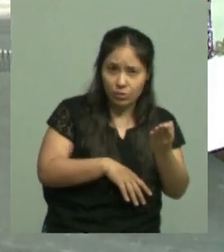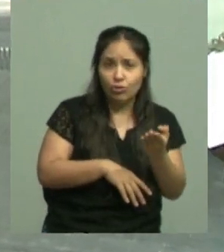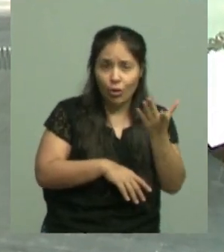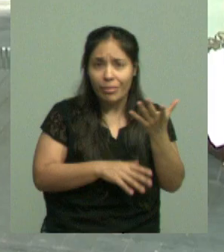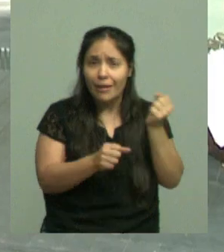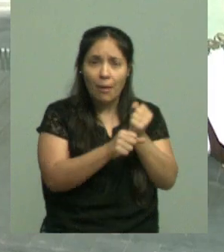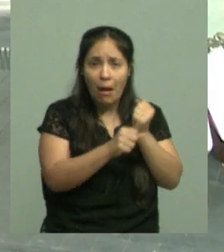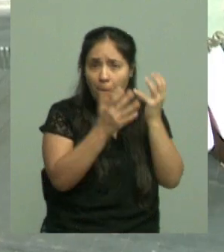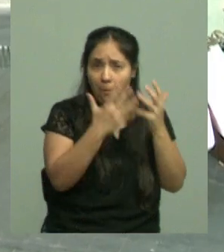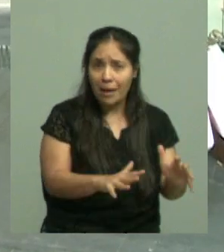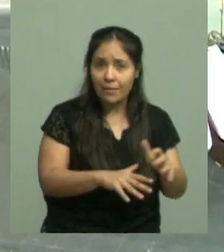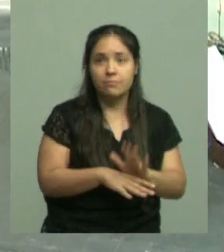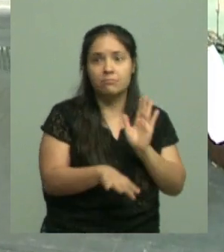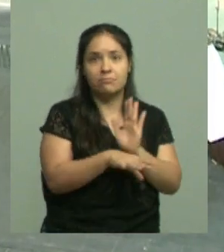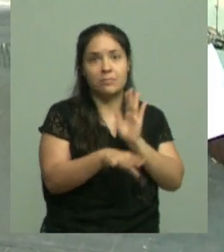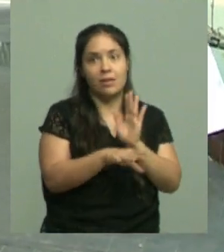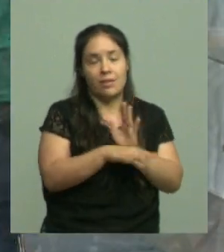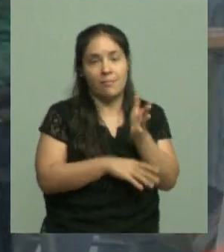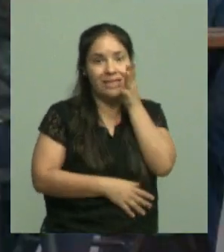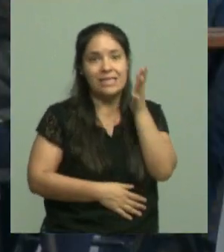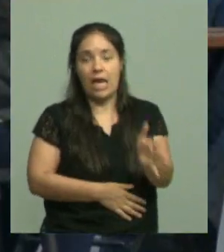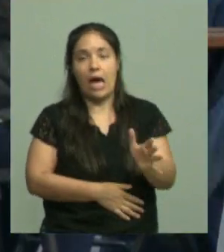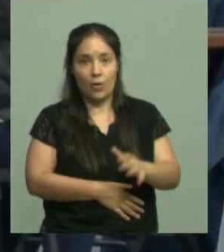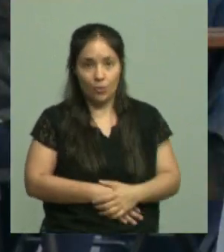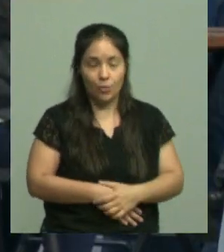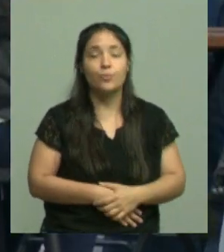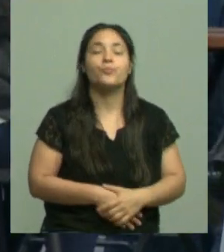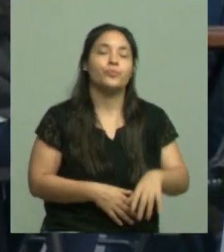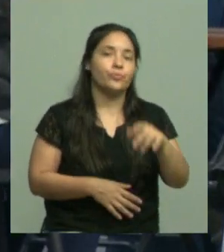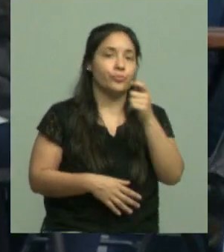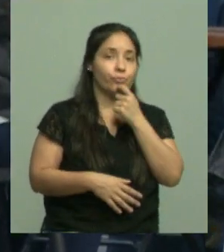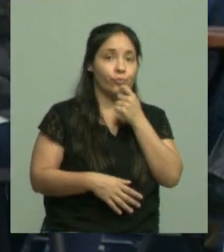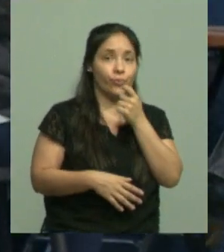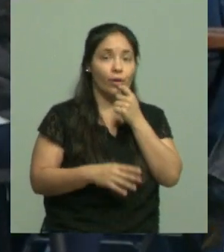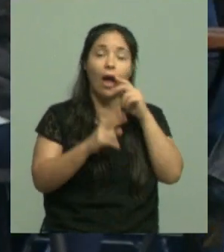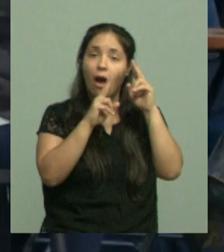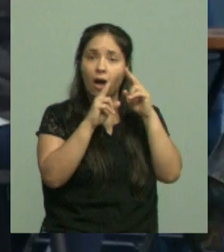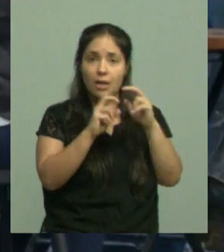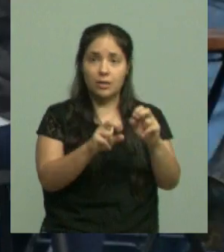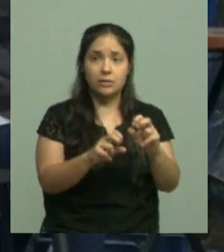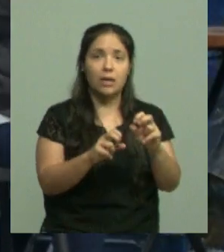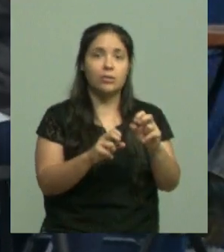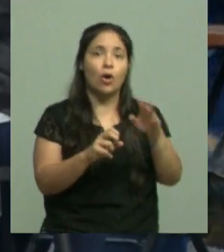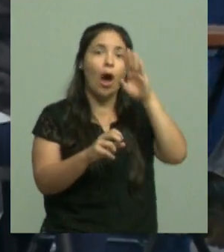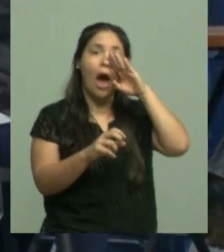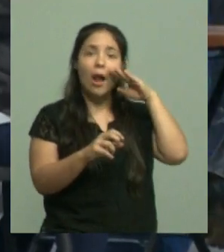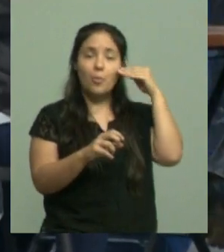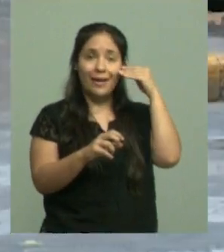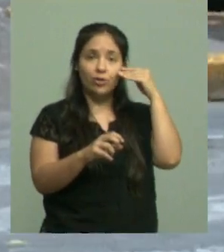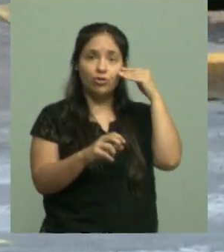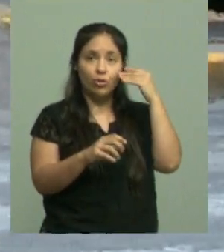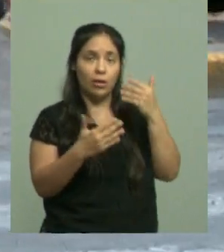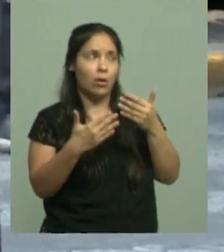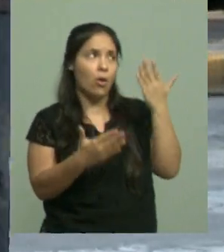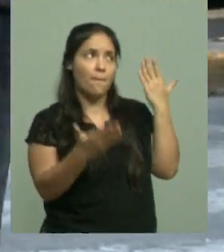cual es un salto bastante grande si lo analizamos respecto de lo que dejó Alberto Fernández, y mucho mayor